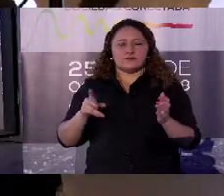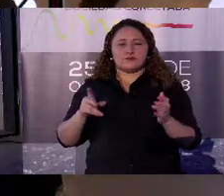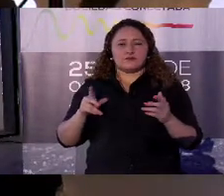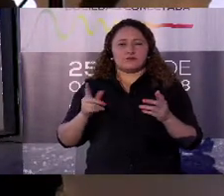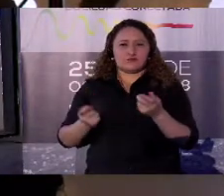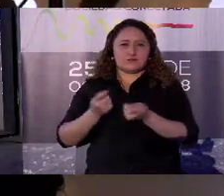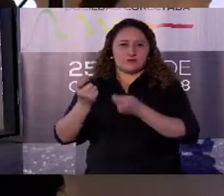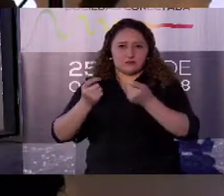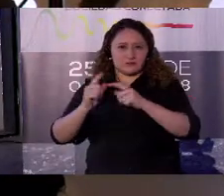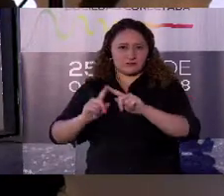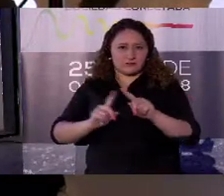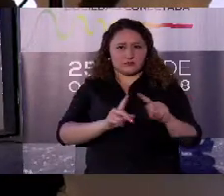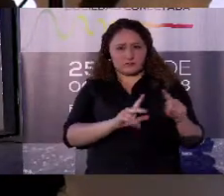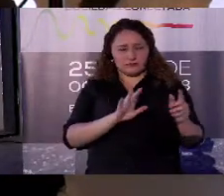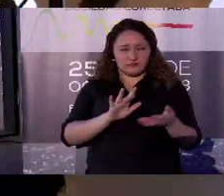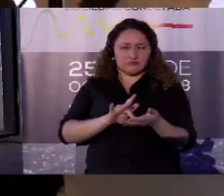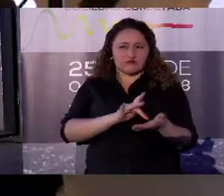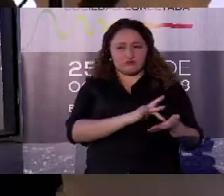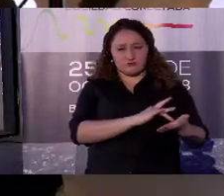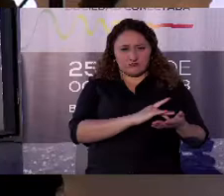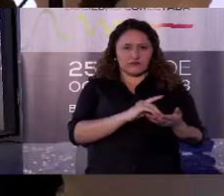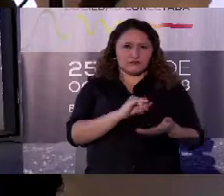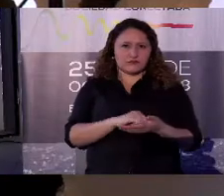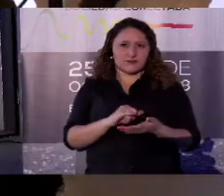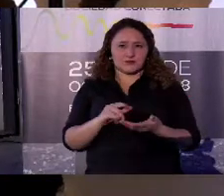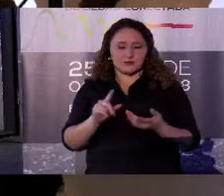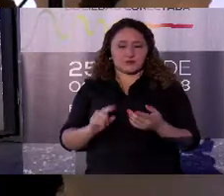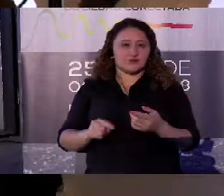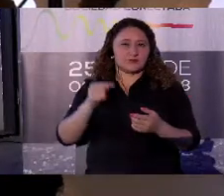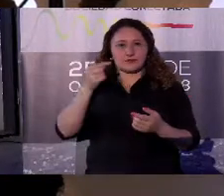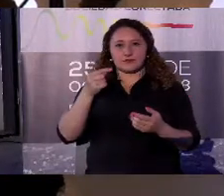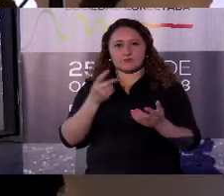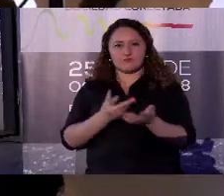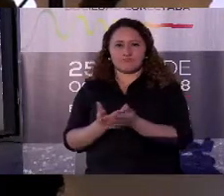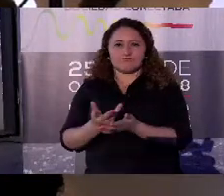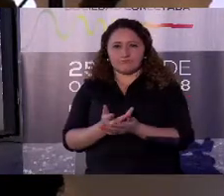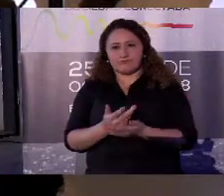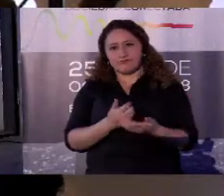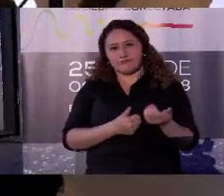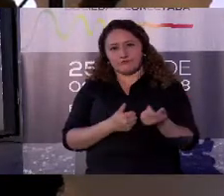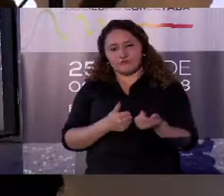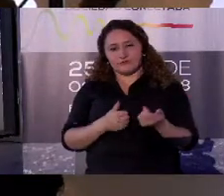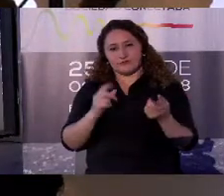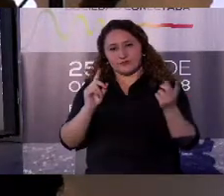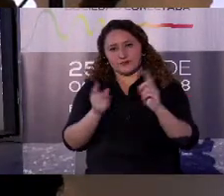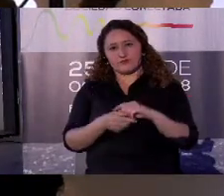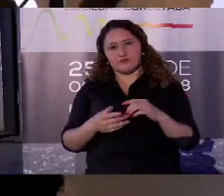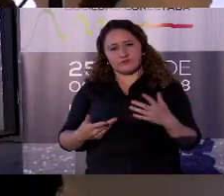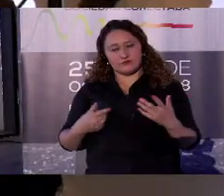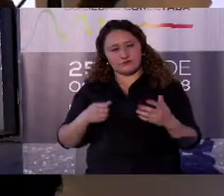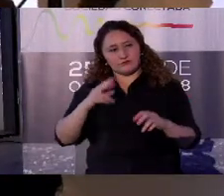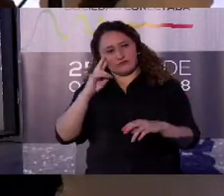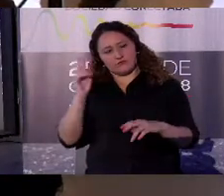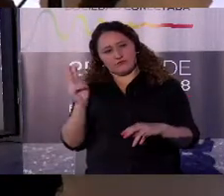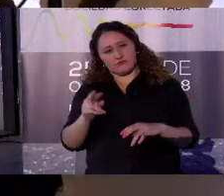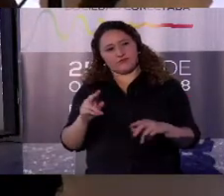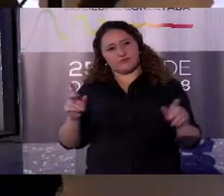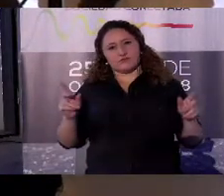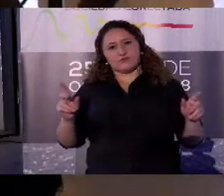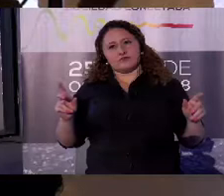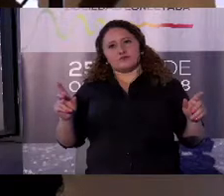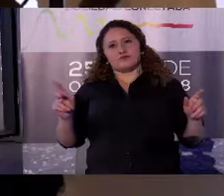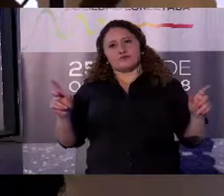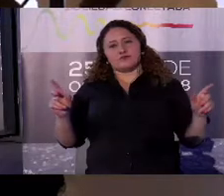mercados donde está presente. Entonces, el primer consejo es cambiar la forma en que vemos la regulación. Ahora, para